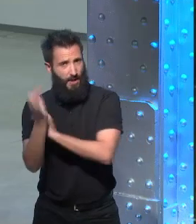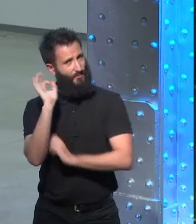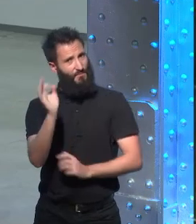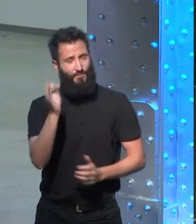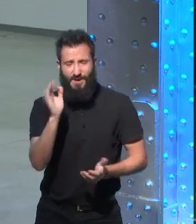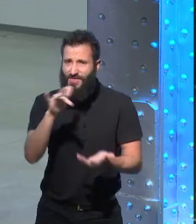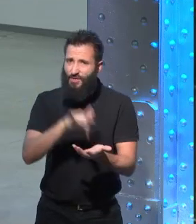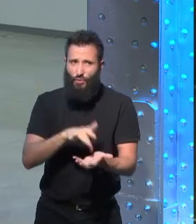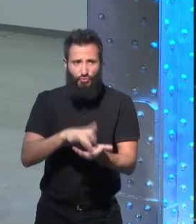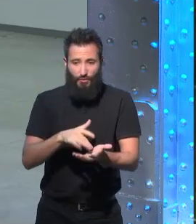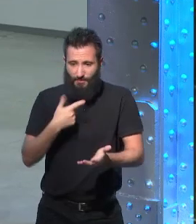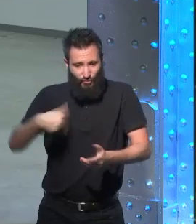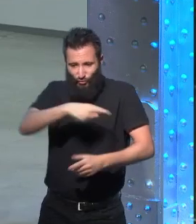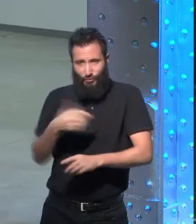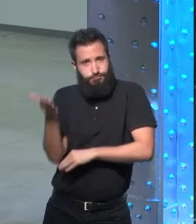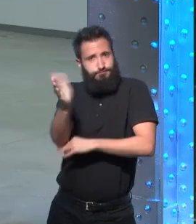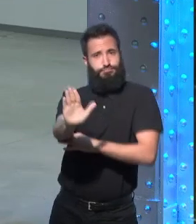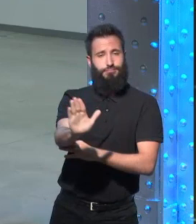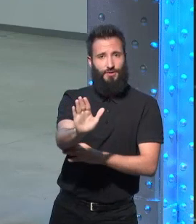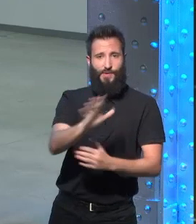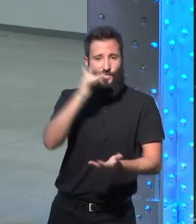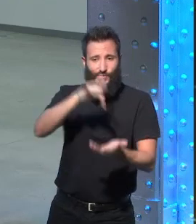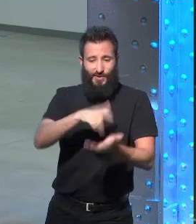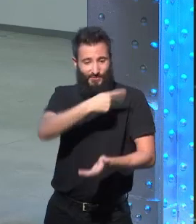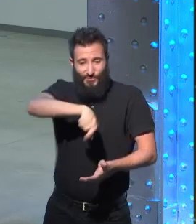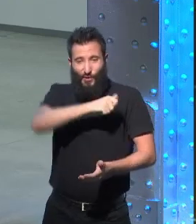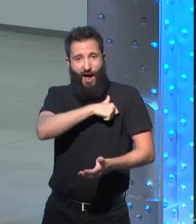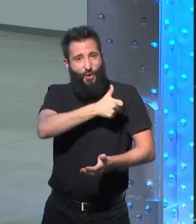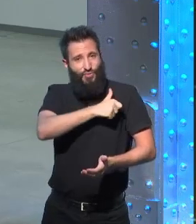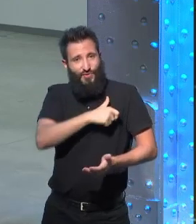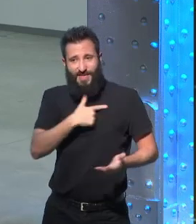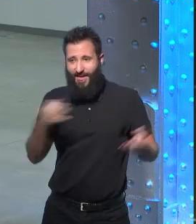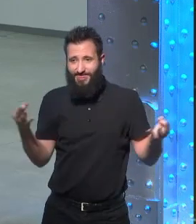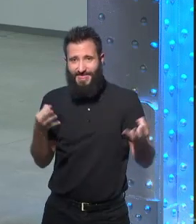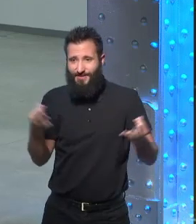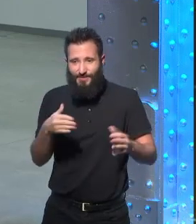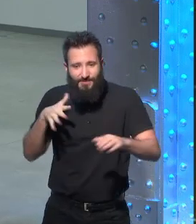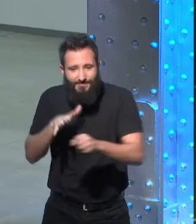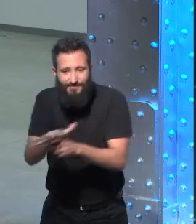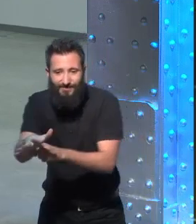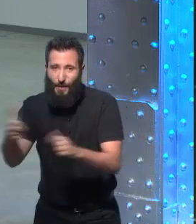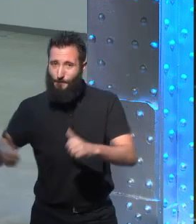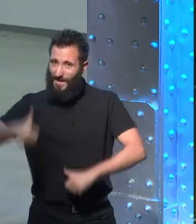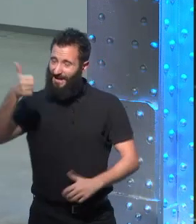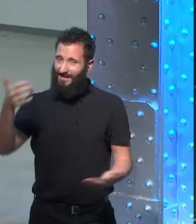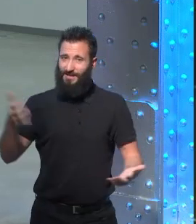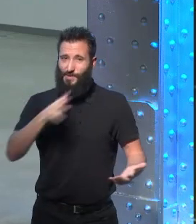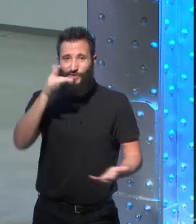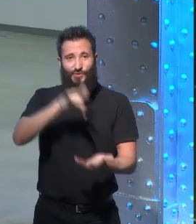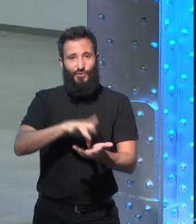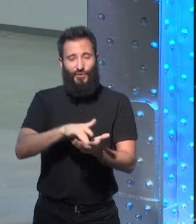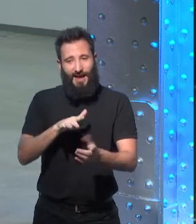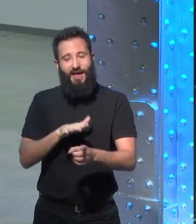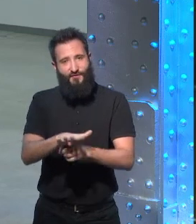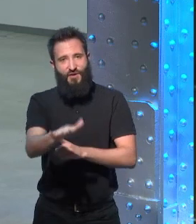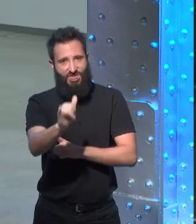que nos vemos ahí reflejados, que no, como autoridad que somos, pues no influimos tanto. Y sí que tiene una